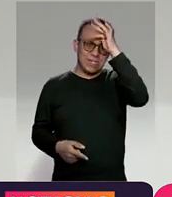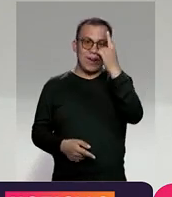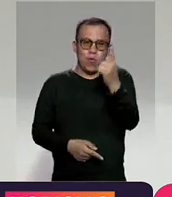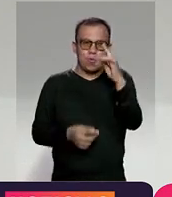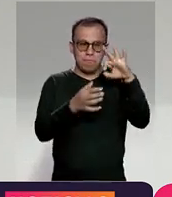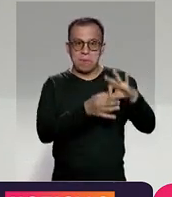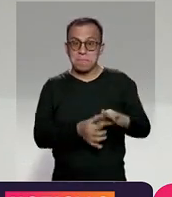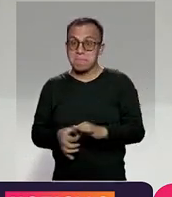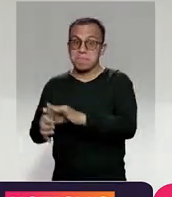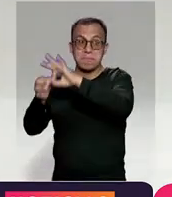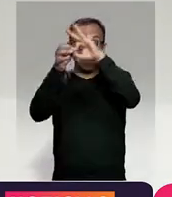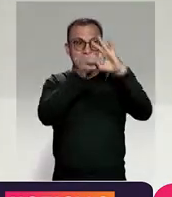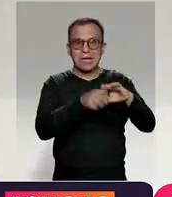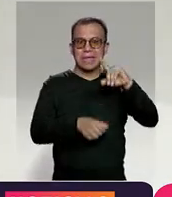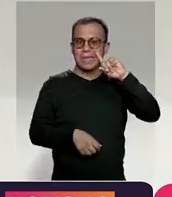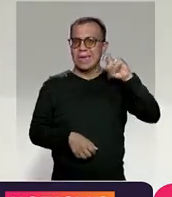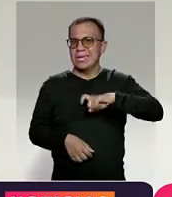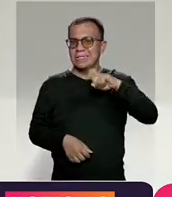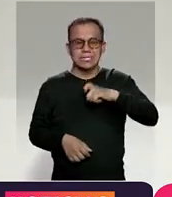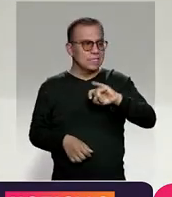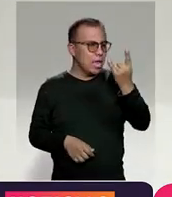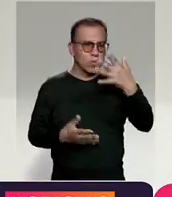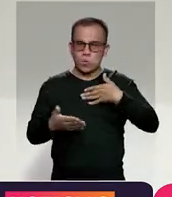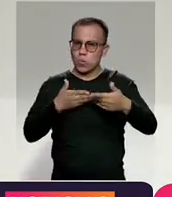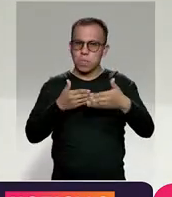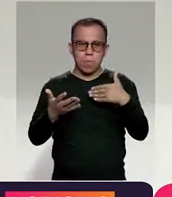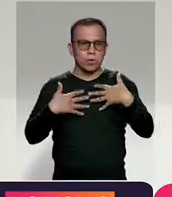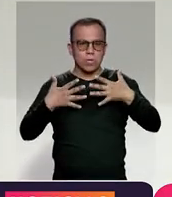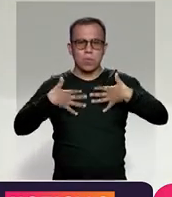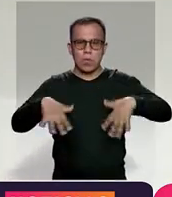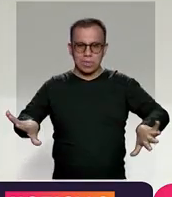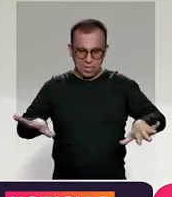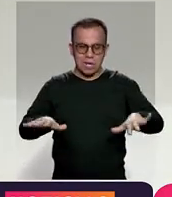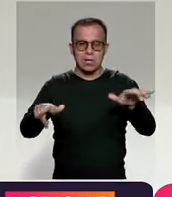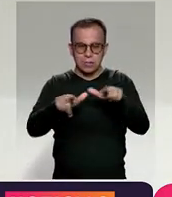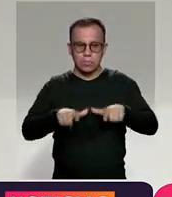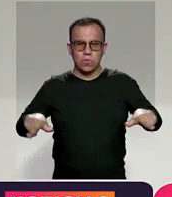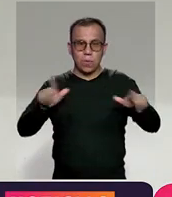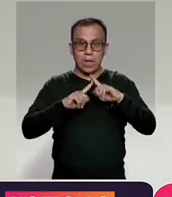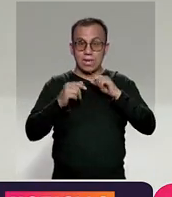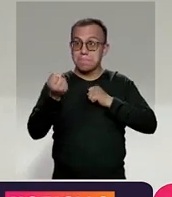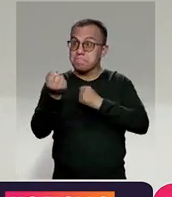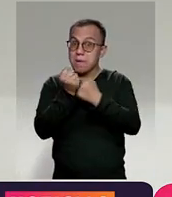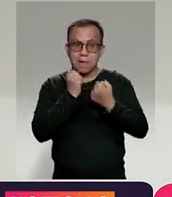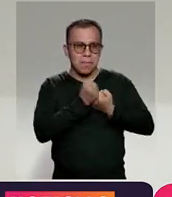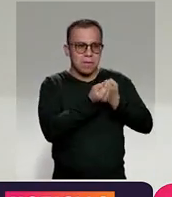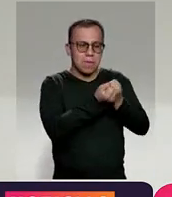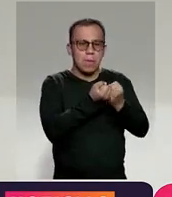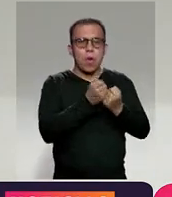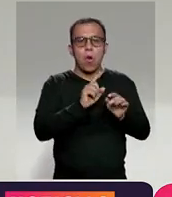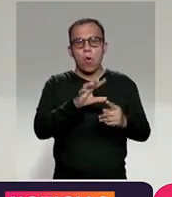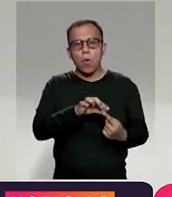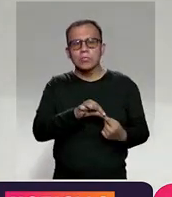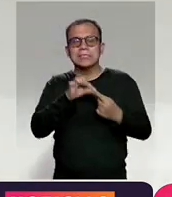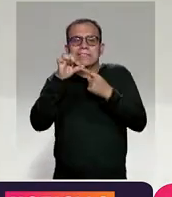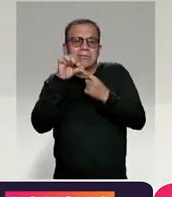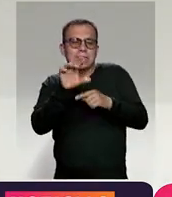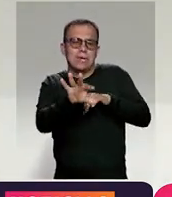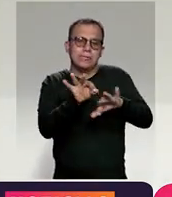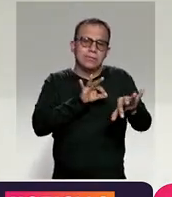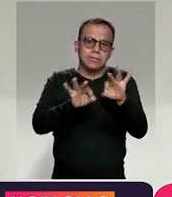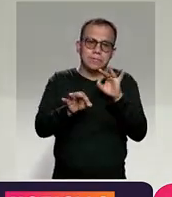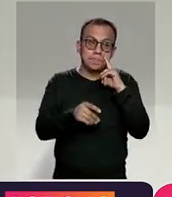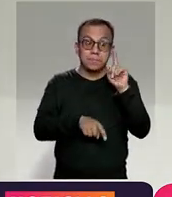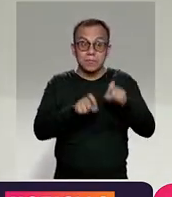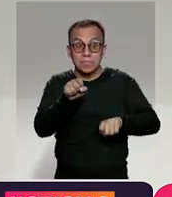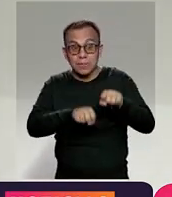los pacientes que requieren unidad de cuidado intensivo entre las distintas regiones, y que no se haga priorización hasta que tengamos